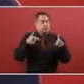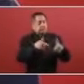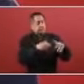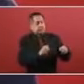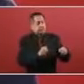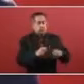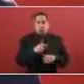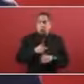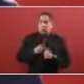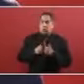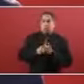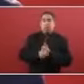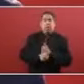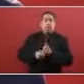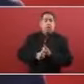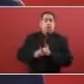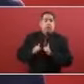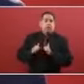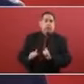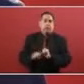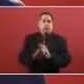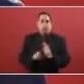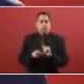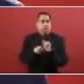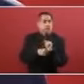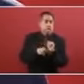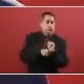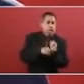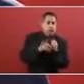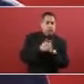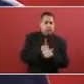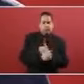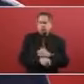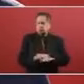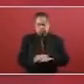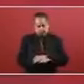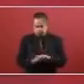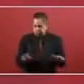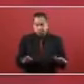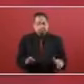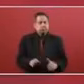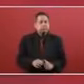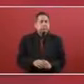vamos a tener el privilegio de esconder lo que tenemos?